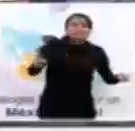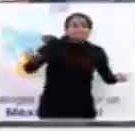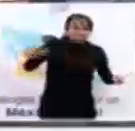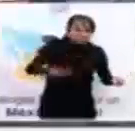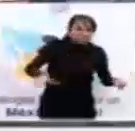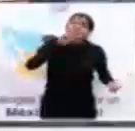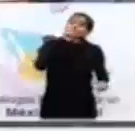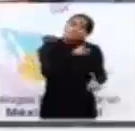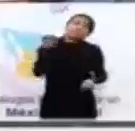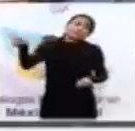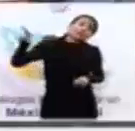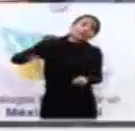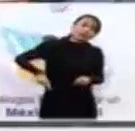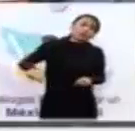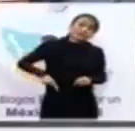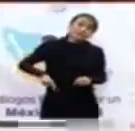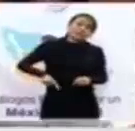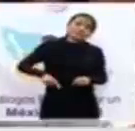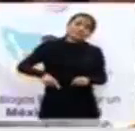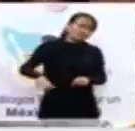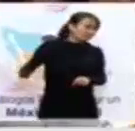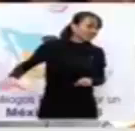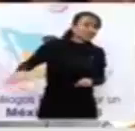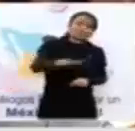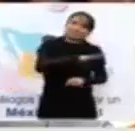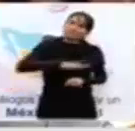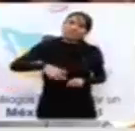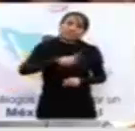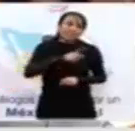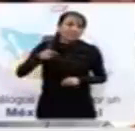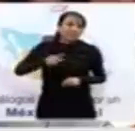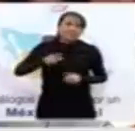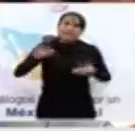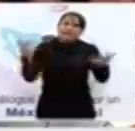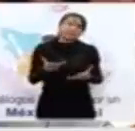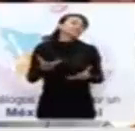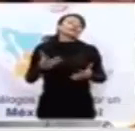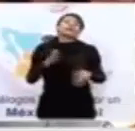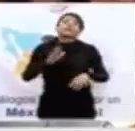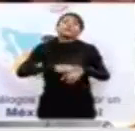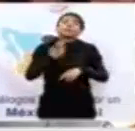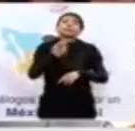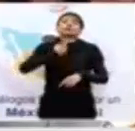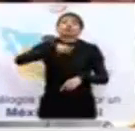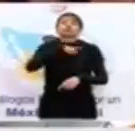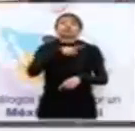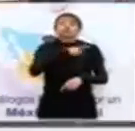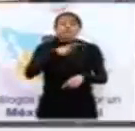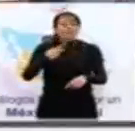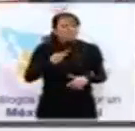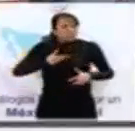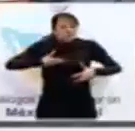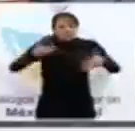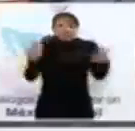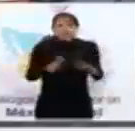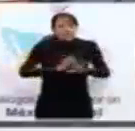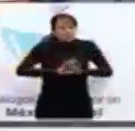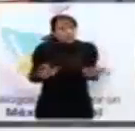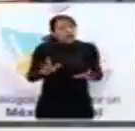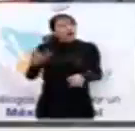donde necesitamos soltar las amarras que tenemos, dado el potencial y lo que hemos avanzado.